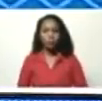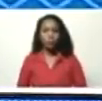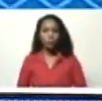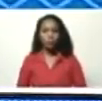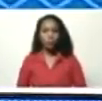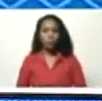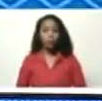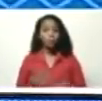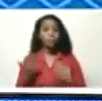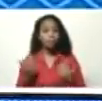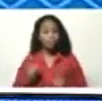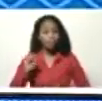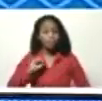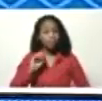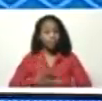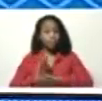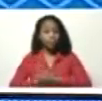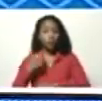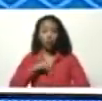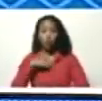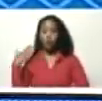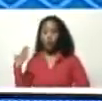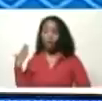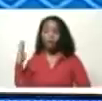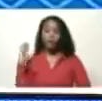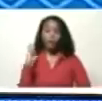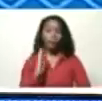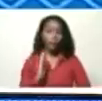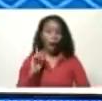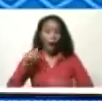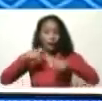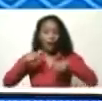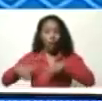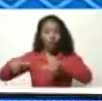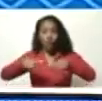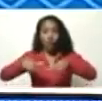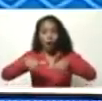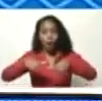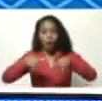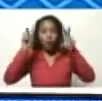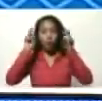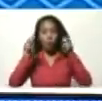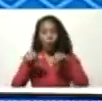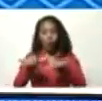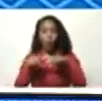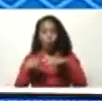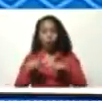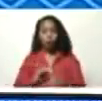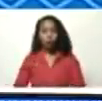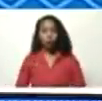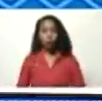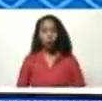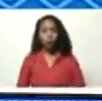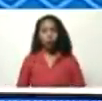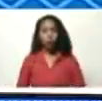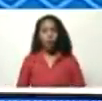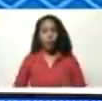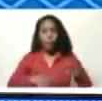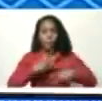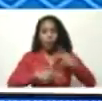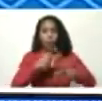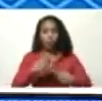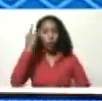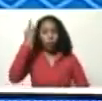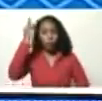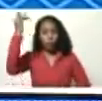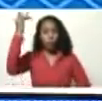Y precisamente hemos venido a este lugar de producción